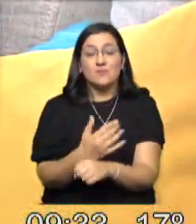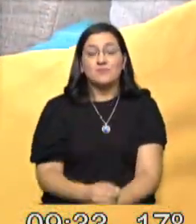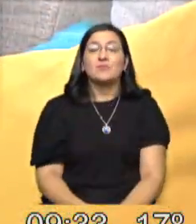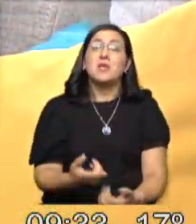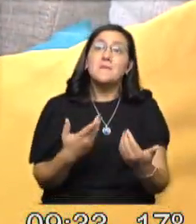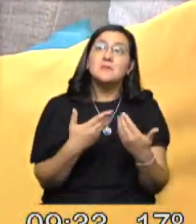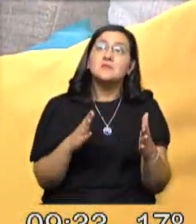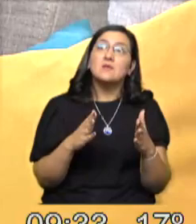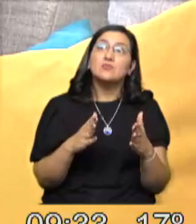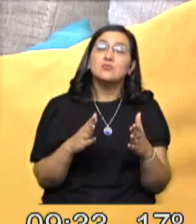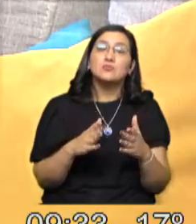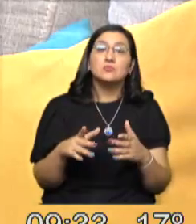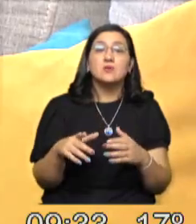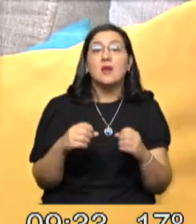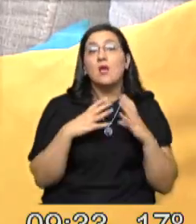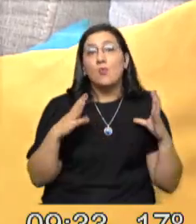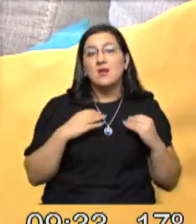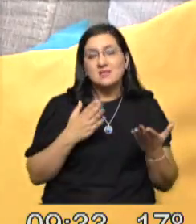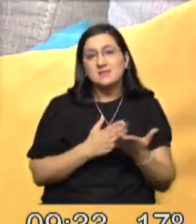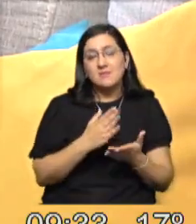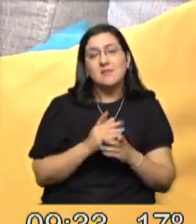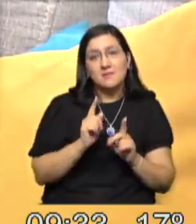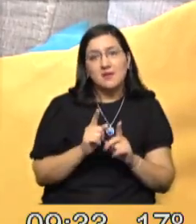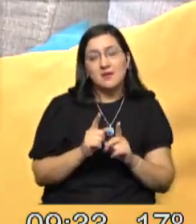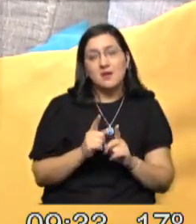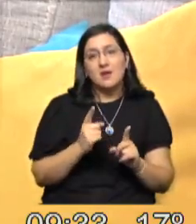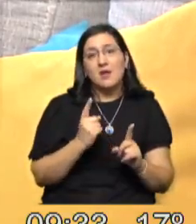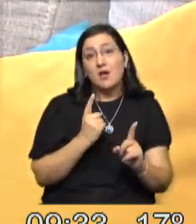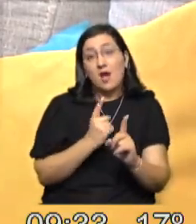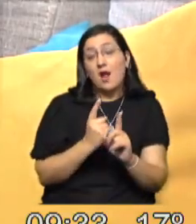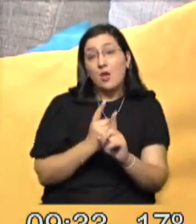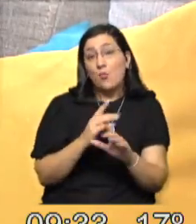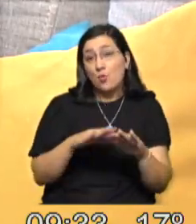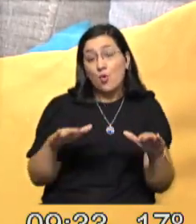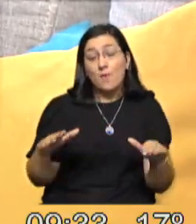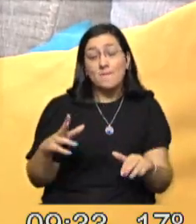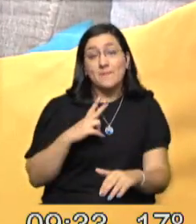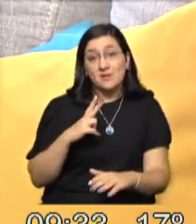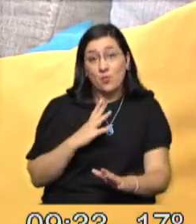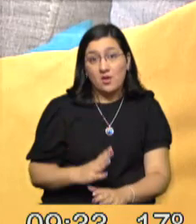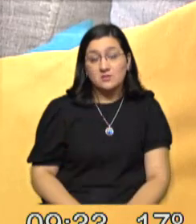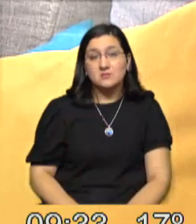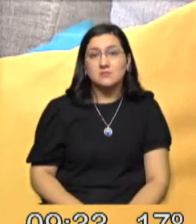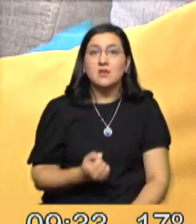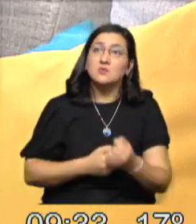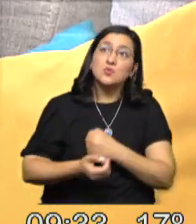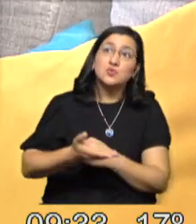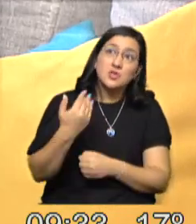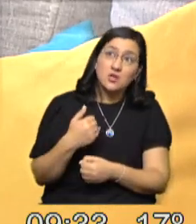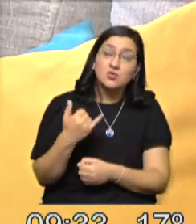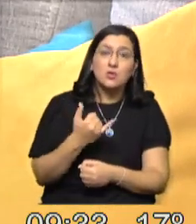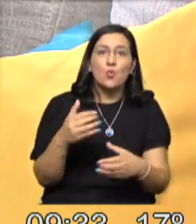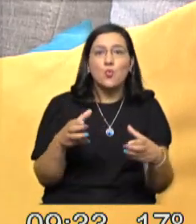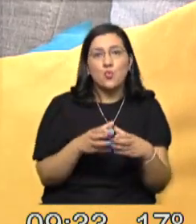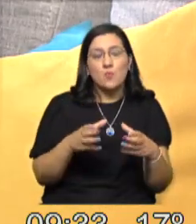por ahí, estuve trabajando en primaria y siempre trabajando con particulares en mi casa, ¿no? O sea, en otro nivel. Y hace un par de años, bueno, fue algo medio especial, tenía un grupo de